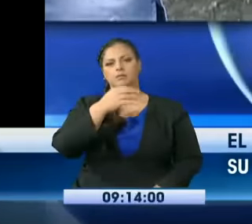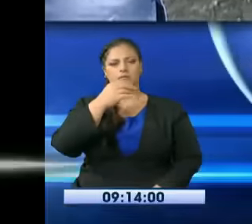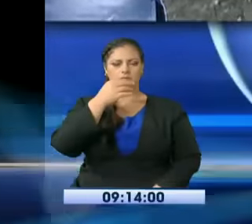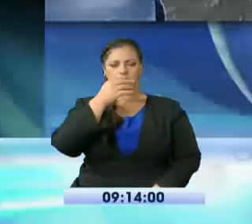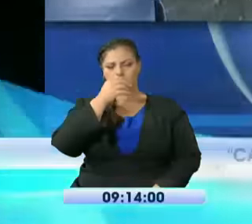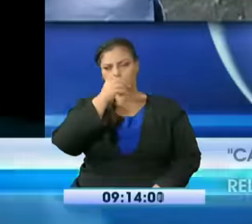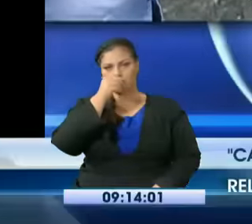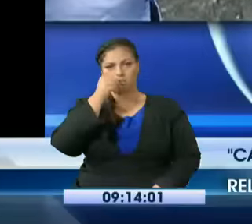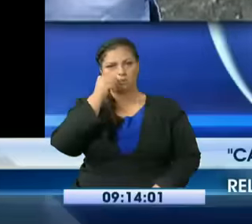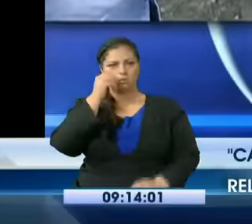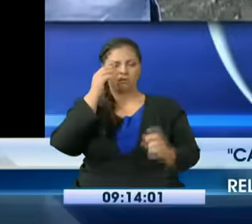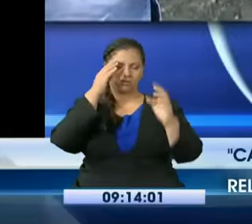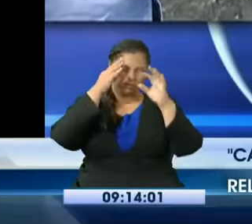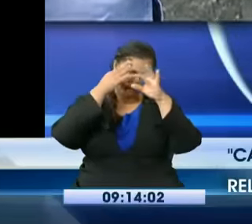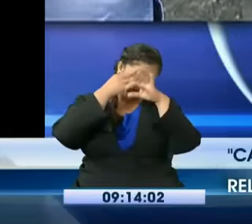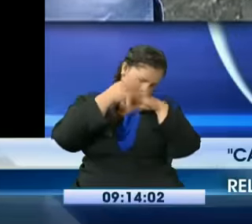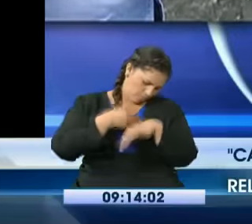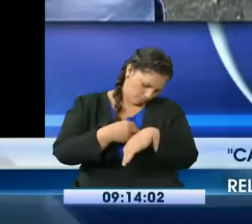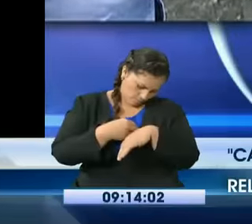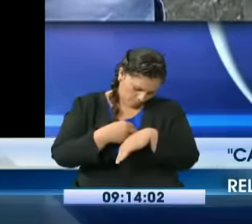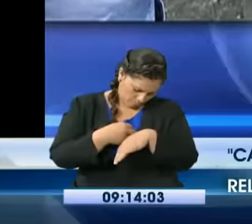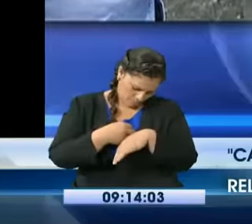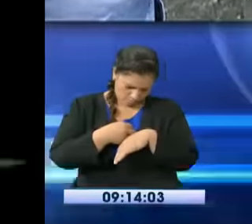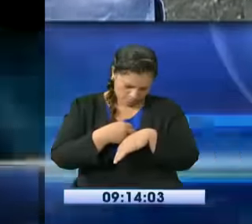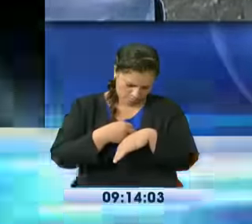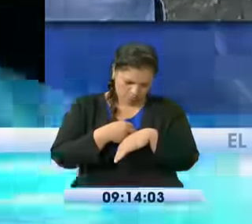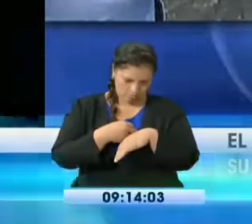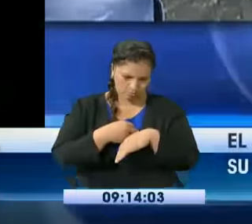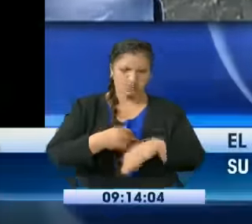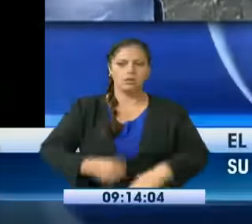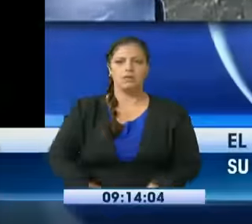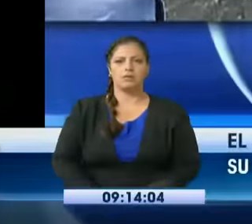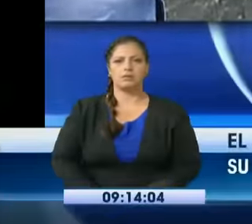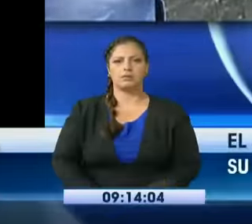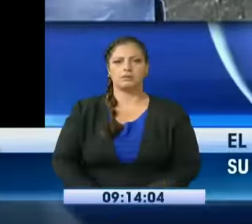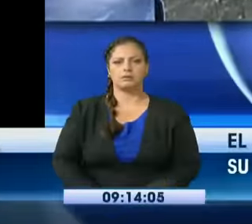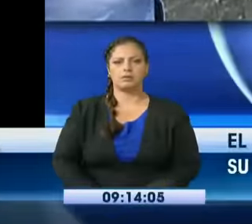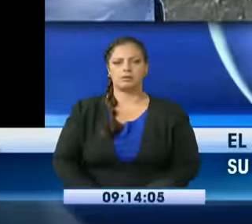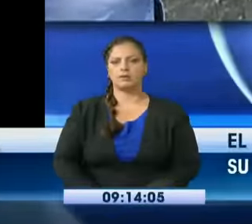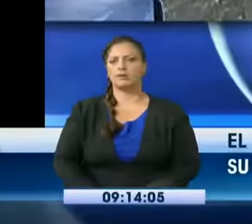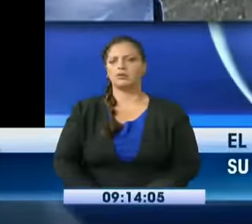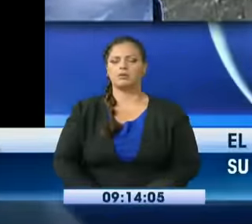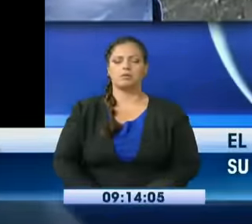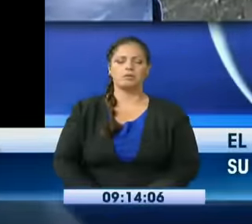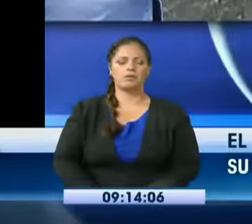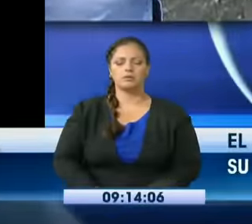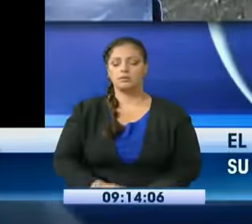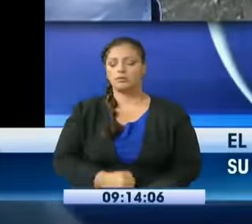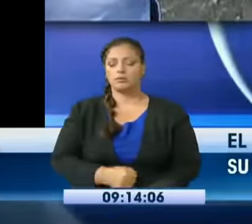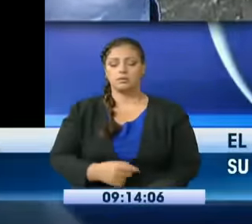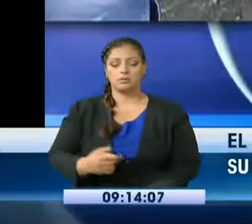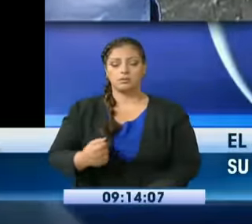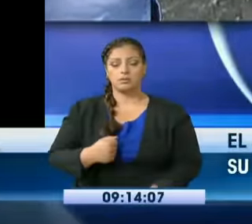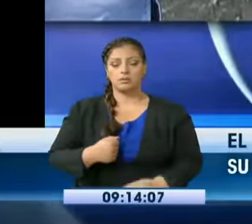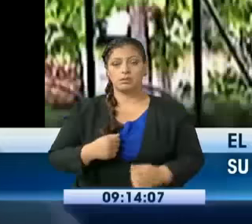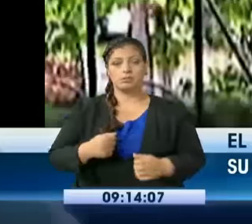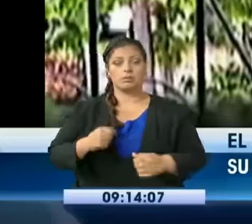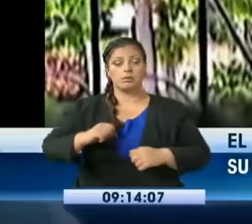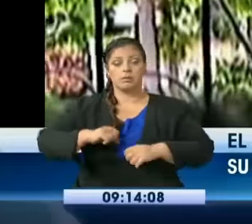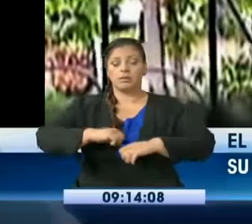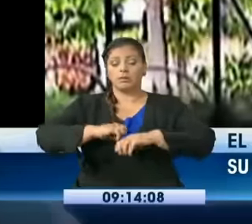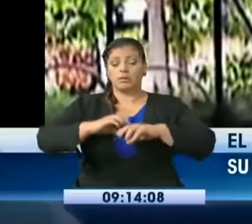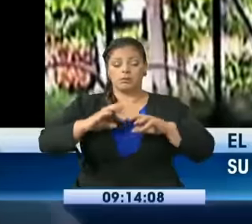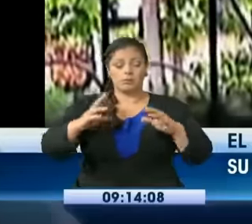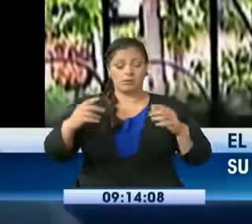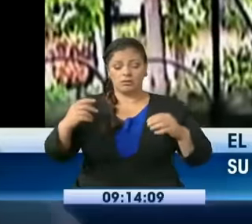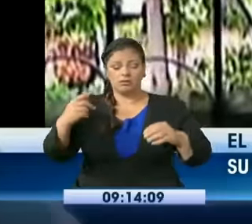pierda la conciencia, todo. Es poco lo que me acuerdo, solo que pasaba el carro, la moto y verme al siguiente día botado ahí.